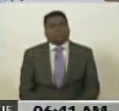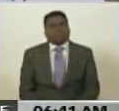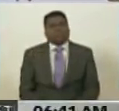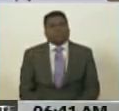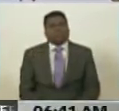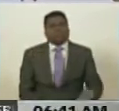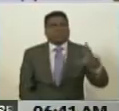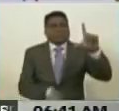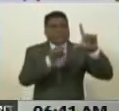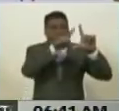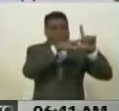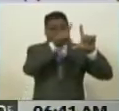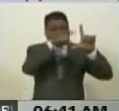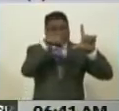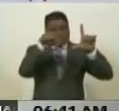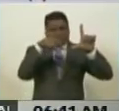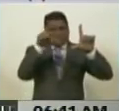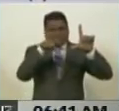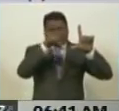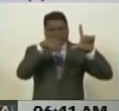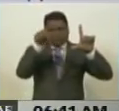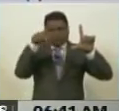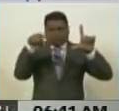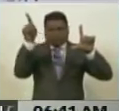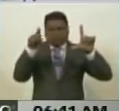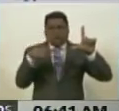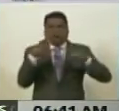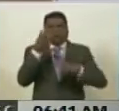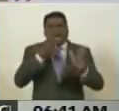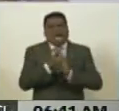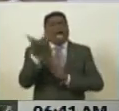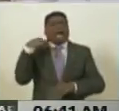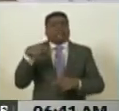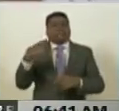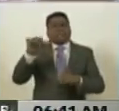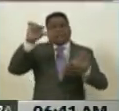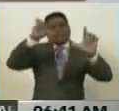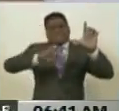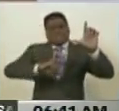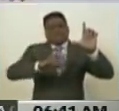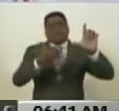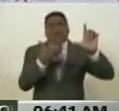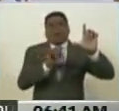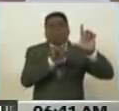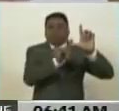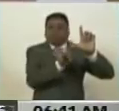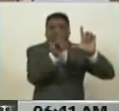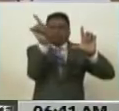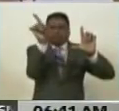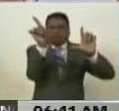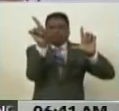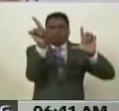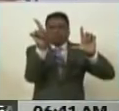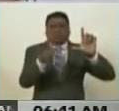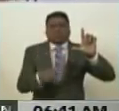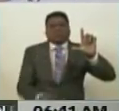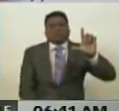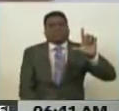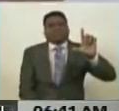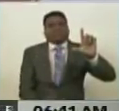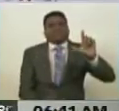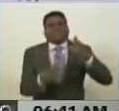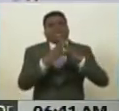se rebajaba el sueldo. Y lo que ha ocurrido durante la revolución, cómo ha ido en escala ascendente, no solamente lo que corresponde